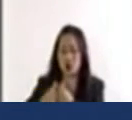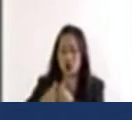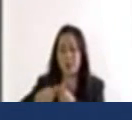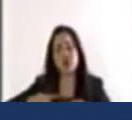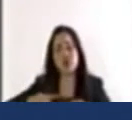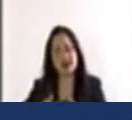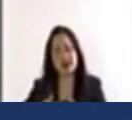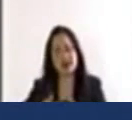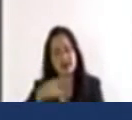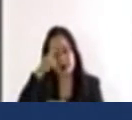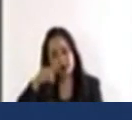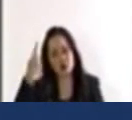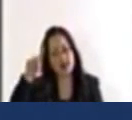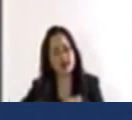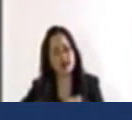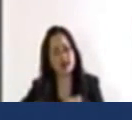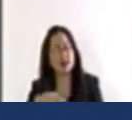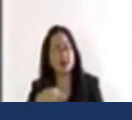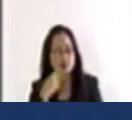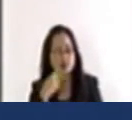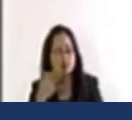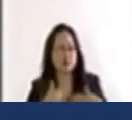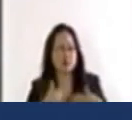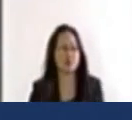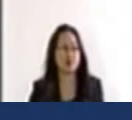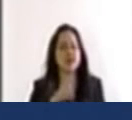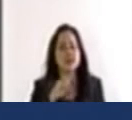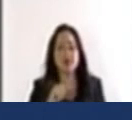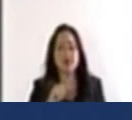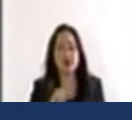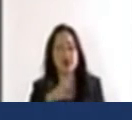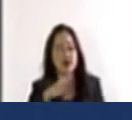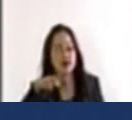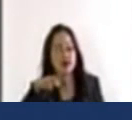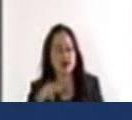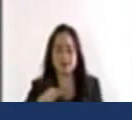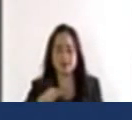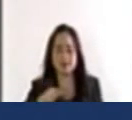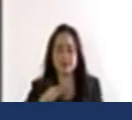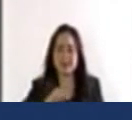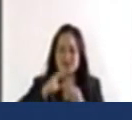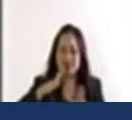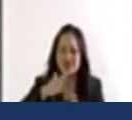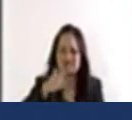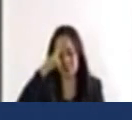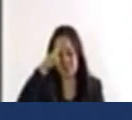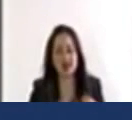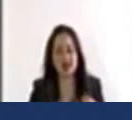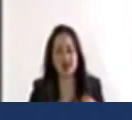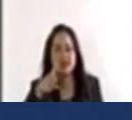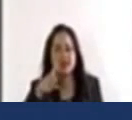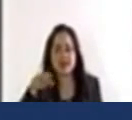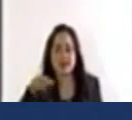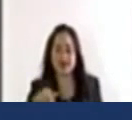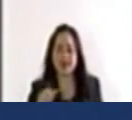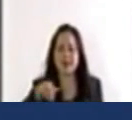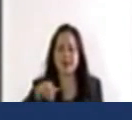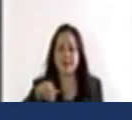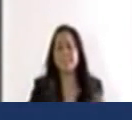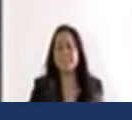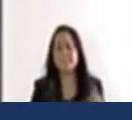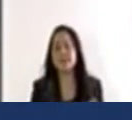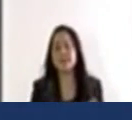lo tiene que tener en mente, es la adecuación presupuestal de todas estas modificaciones, ¿no? Hablar